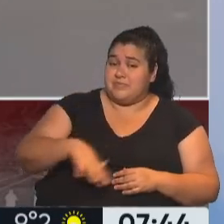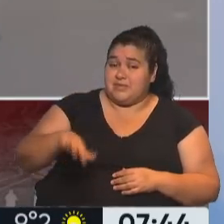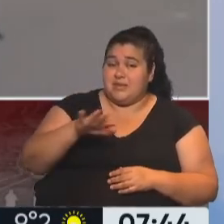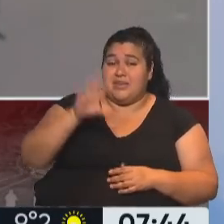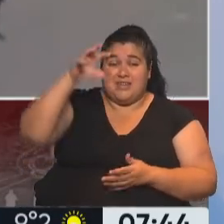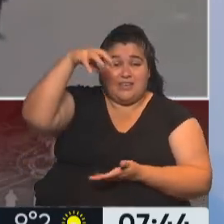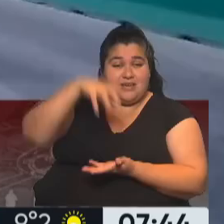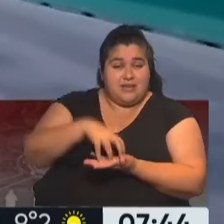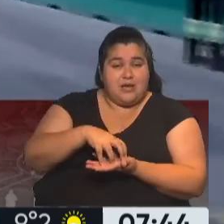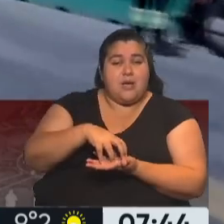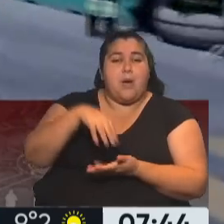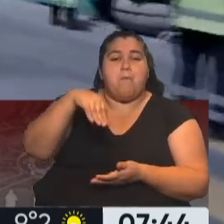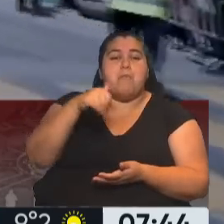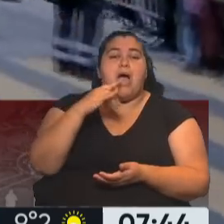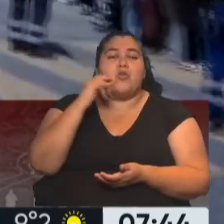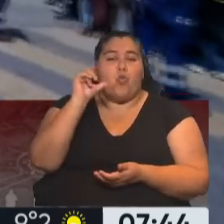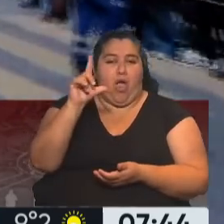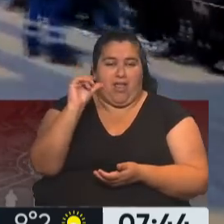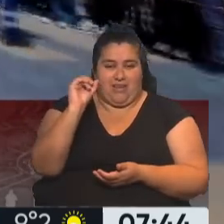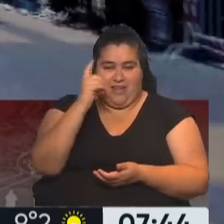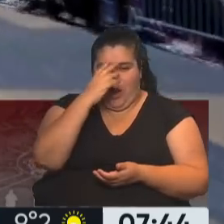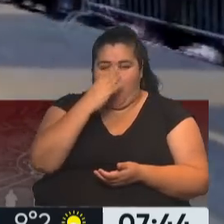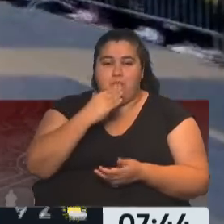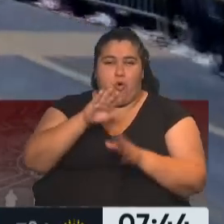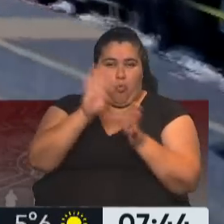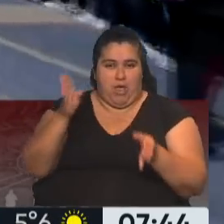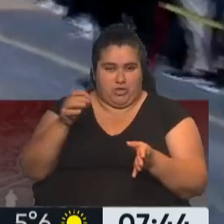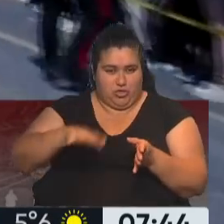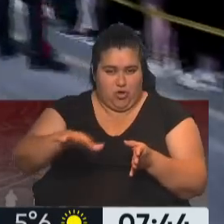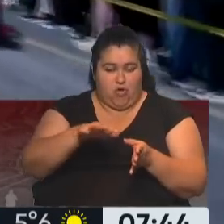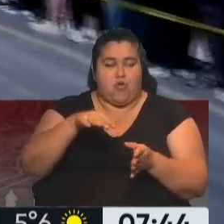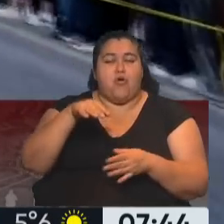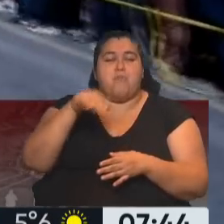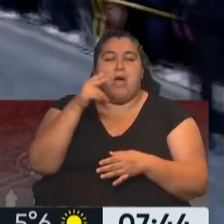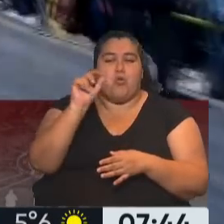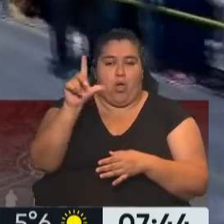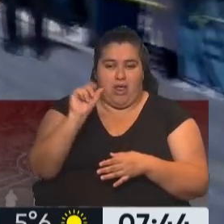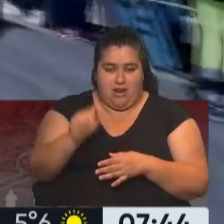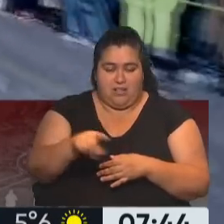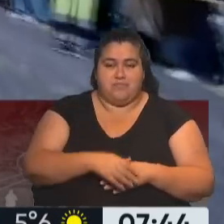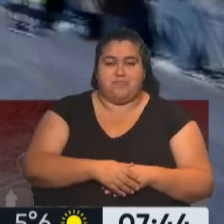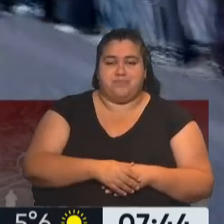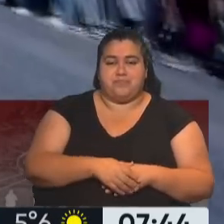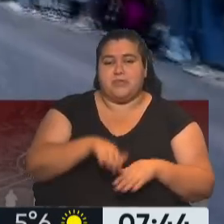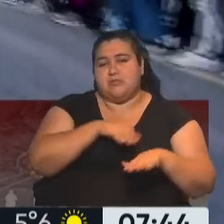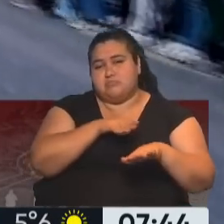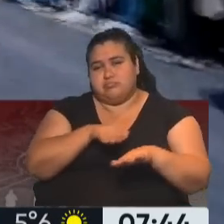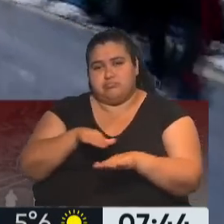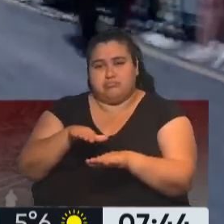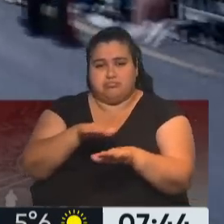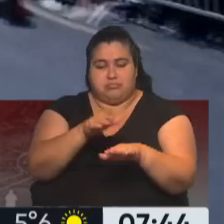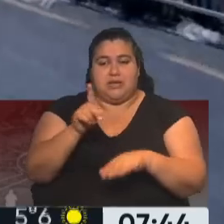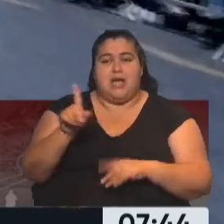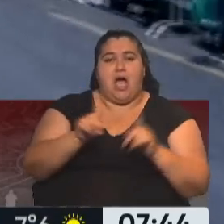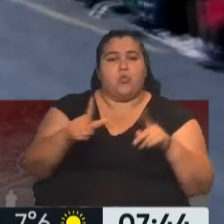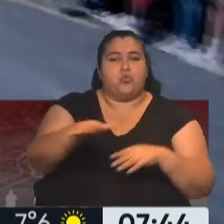veía a la izquierda atrás, y entrando en lo que es el Foro Romano, ¿no? Sí, atrás es Piazza Venezia. Claro, sí, pero ahí se